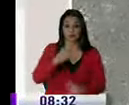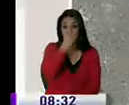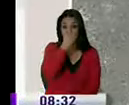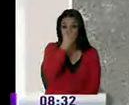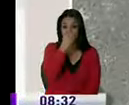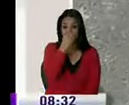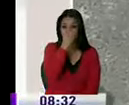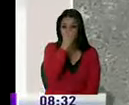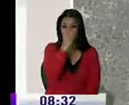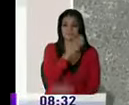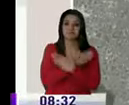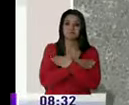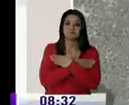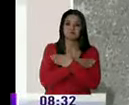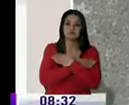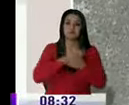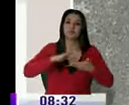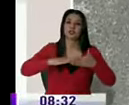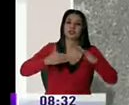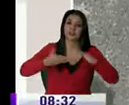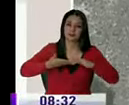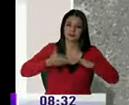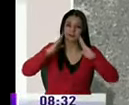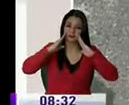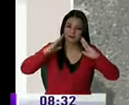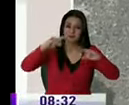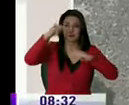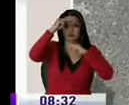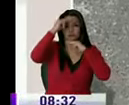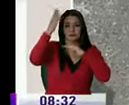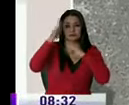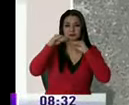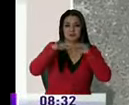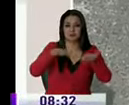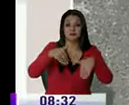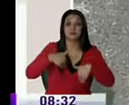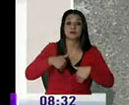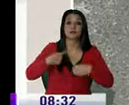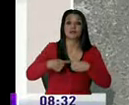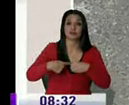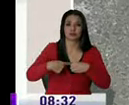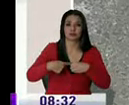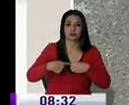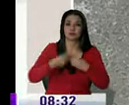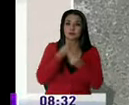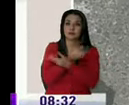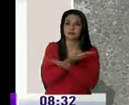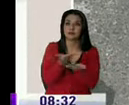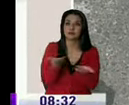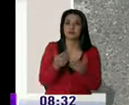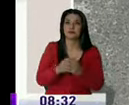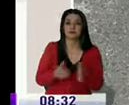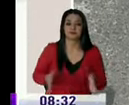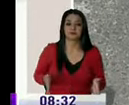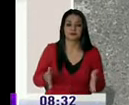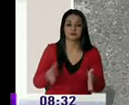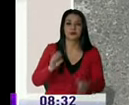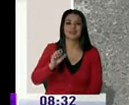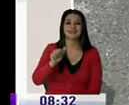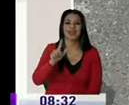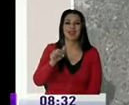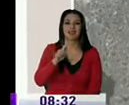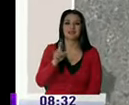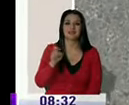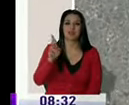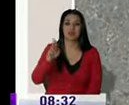por el espacio, la comunidad, que Dios les bendiga. Ustedes, soy moradora de la ciudad de Araquito, quiero poner en conocimiento calle Rodrigo Salazar, hay un hueco que se